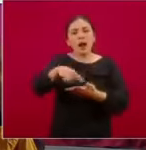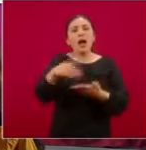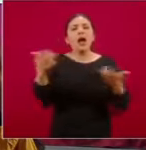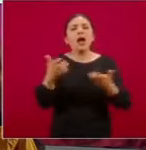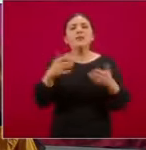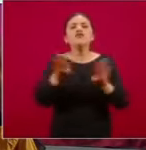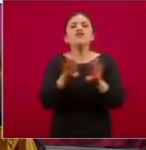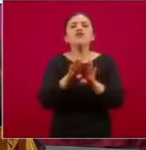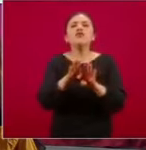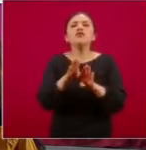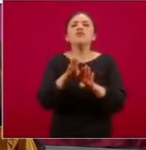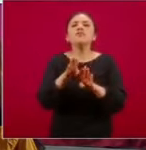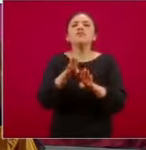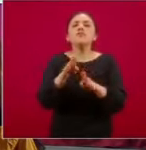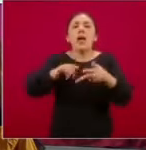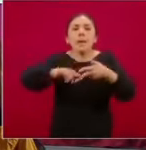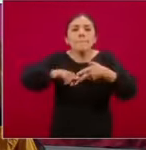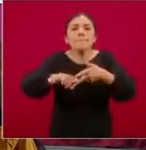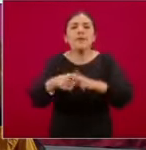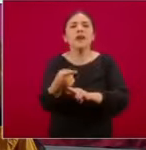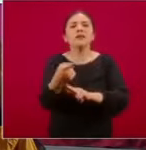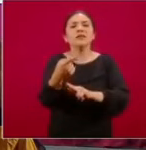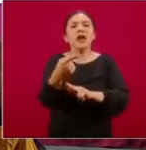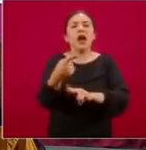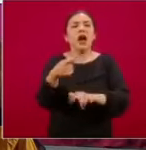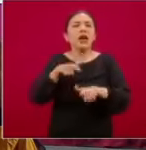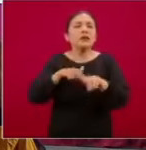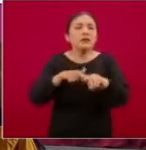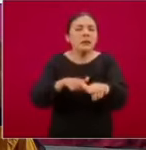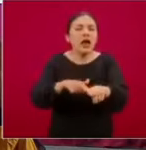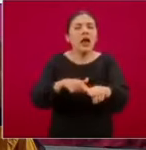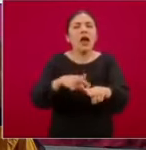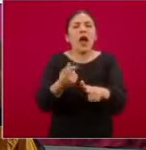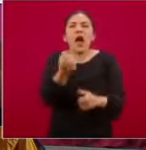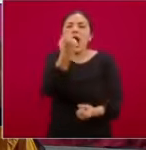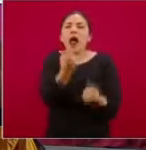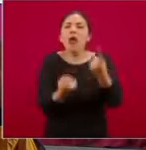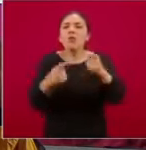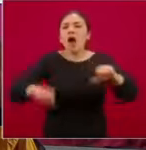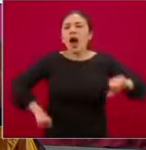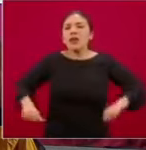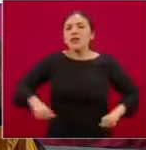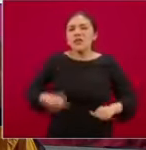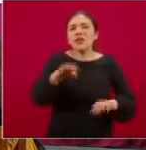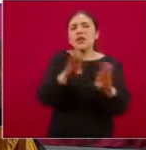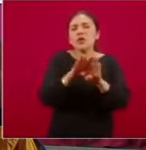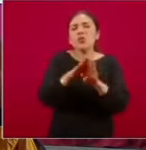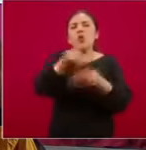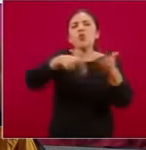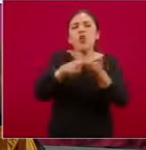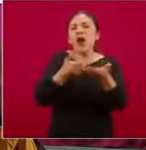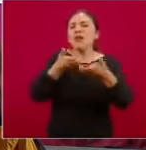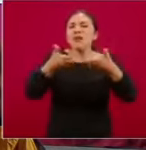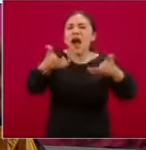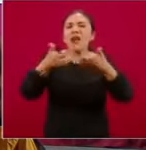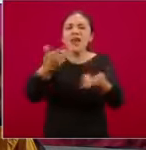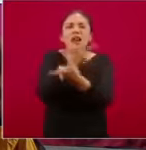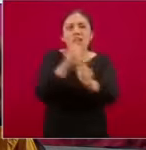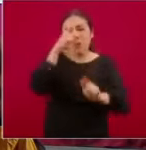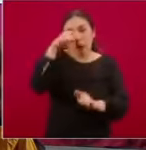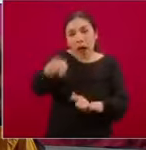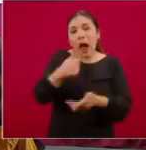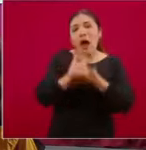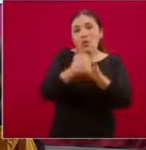favorece el inicio o la manutención de ciertas actividades en lo social y en lo público para poder también